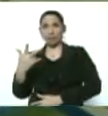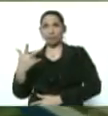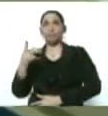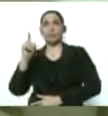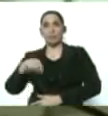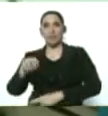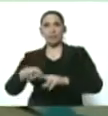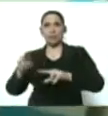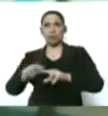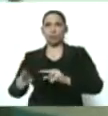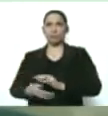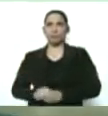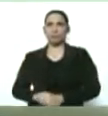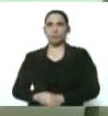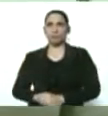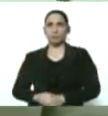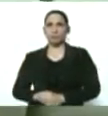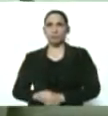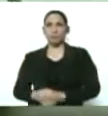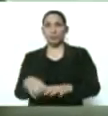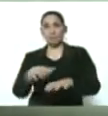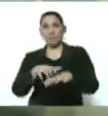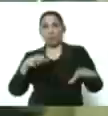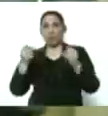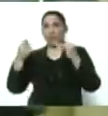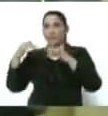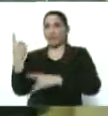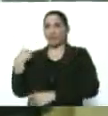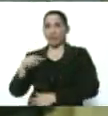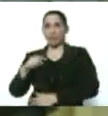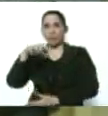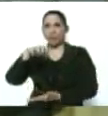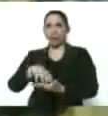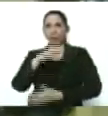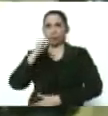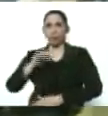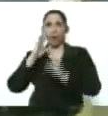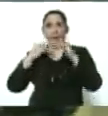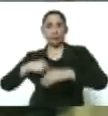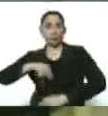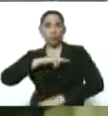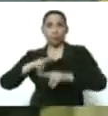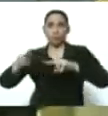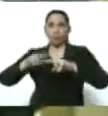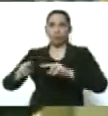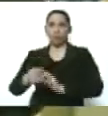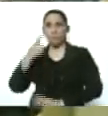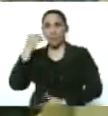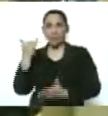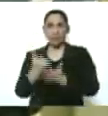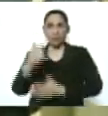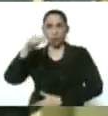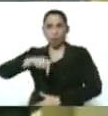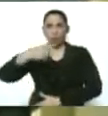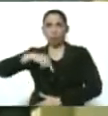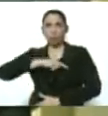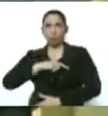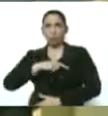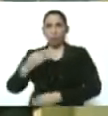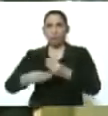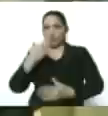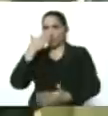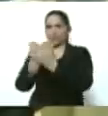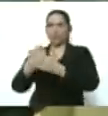pediátricos. Es la mayor cantidad que tenemos en el estado para atender a nuestros niños. Hoy que estamos haciendo el frente